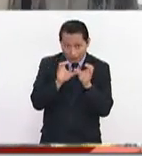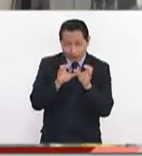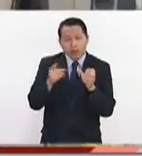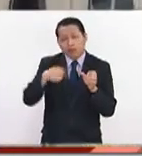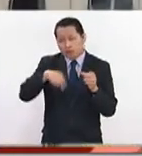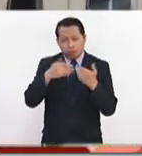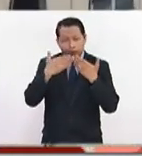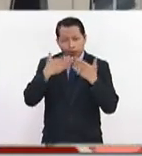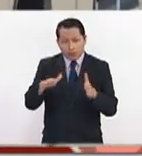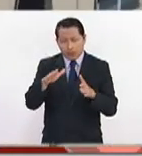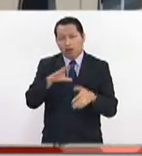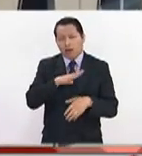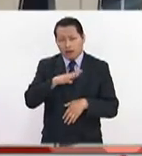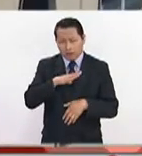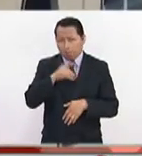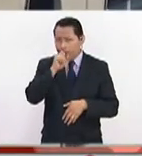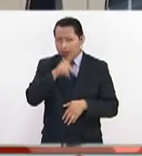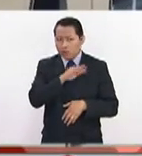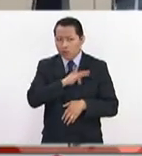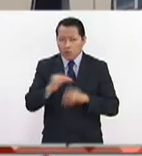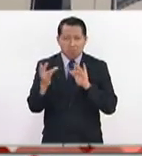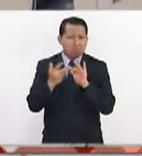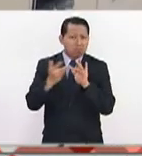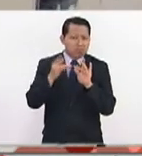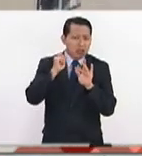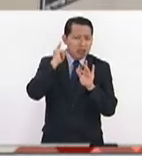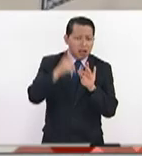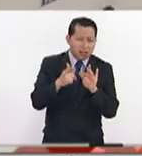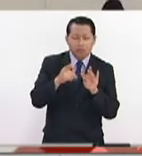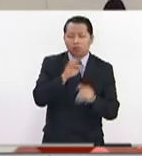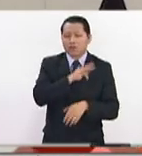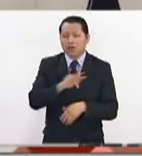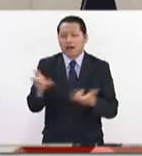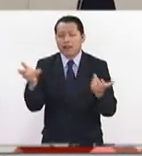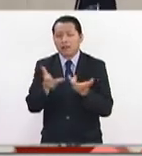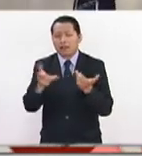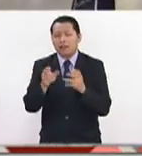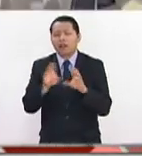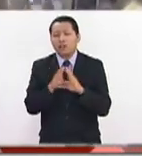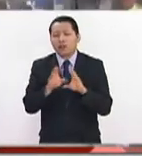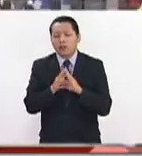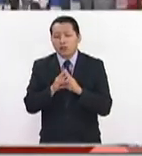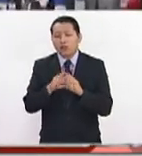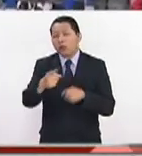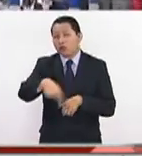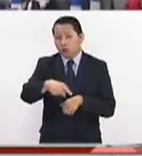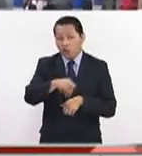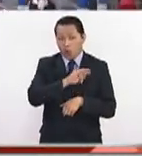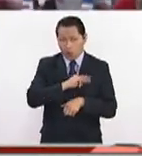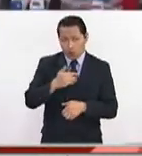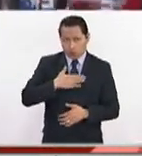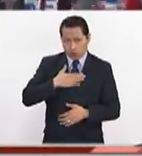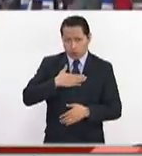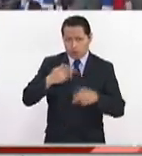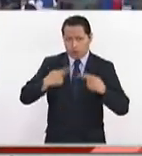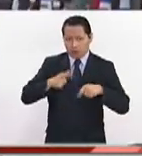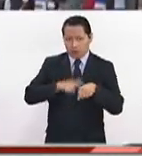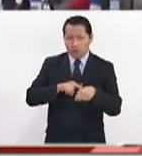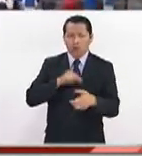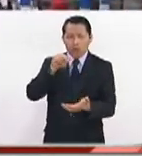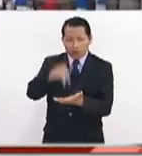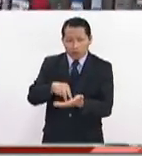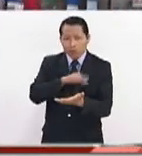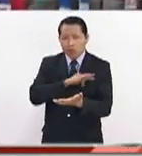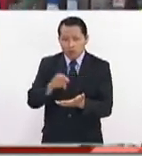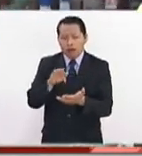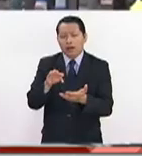estar abiertos, la Asamblea Legislativa está abierta y nos tiene que estar absolutamente abierta para hacerlos a través con ellos, o yo de manera personal estaré ahí,